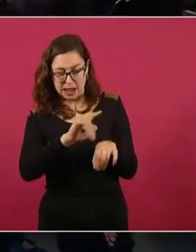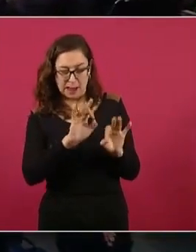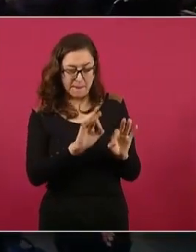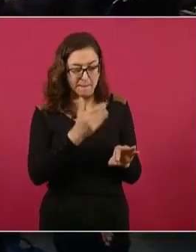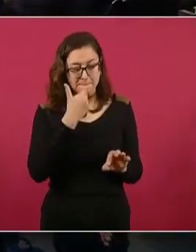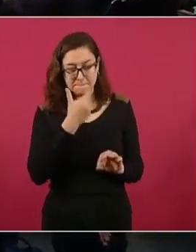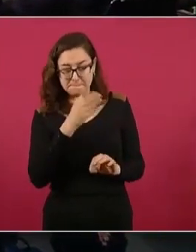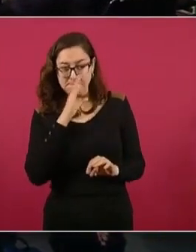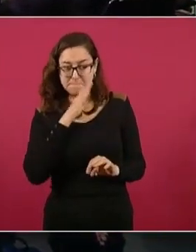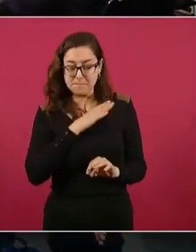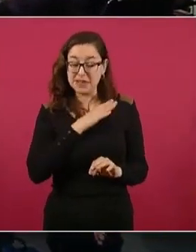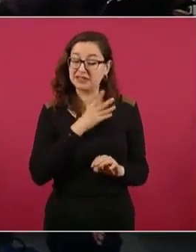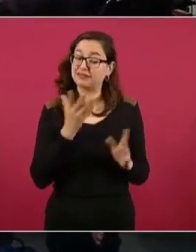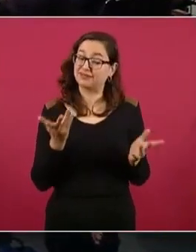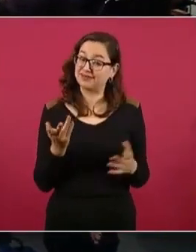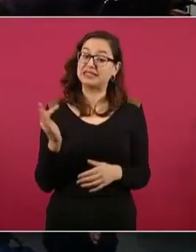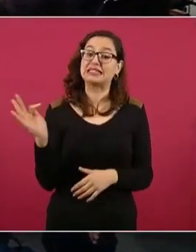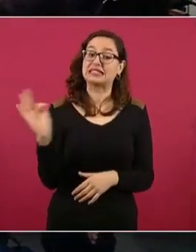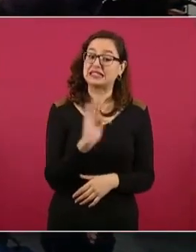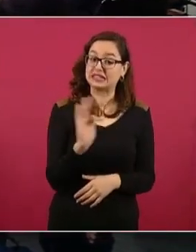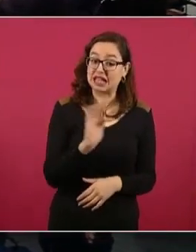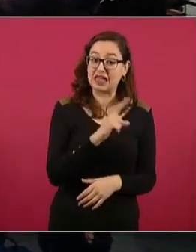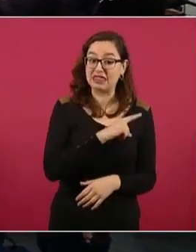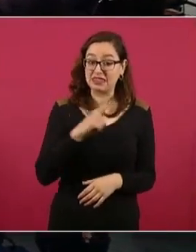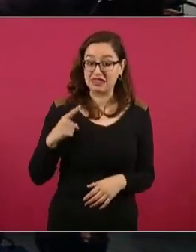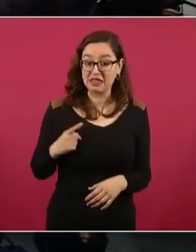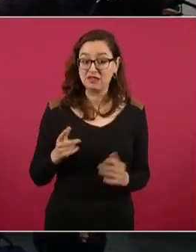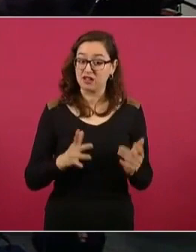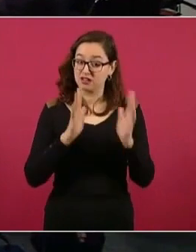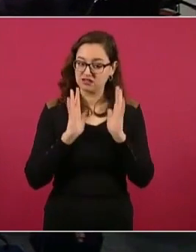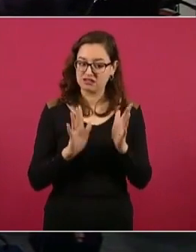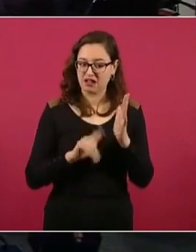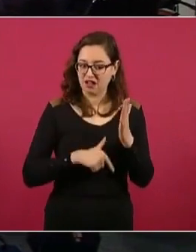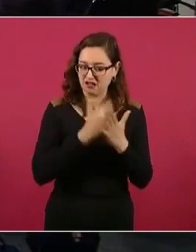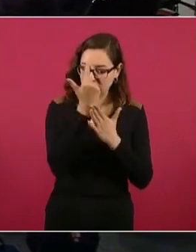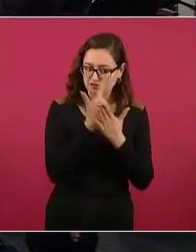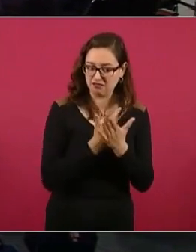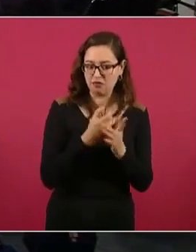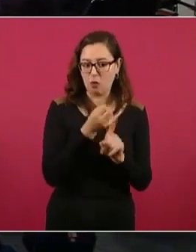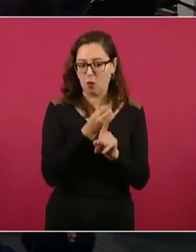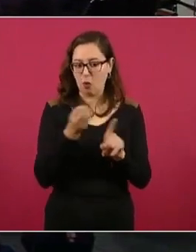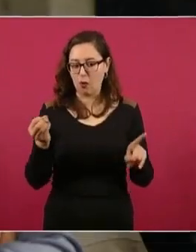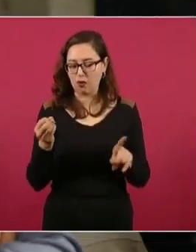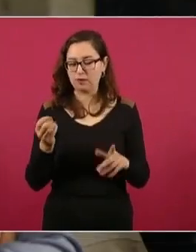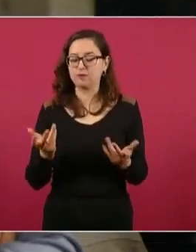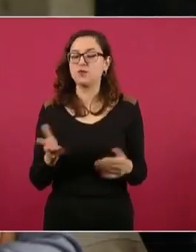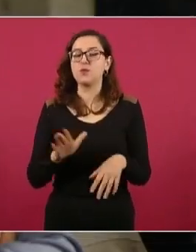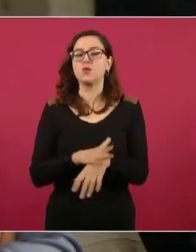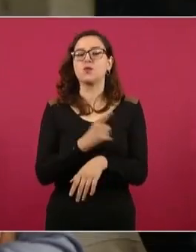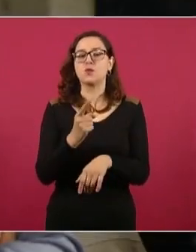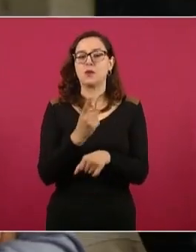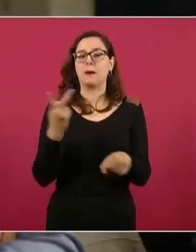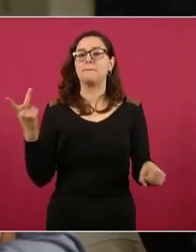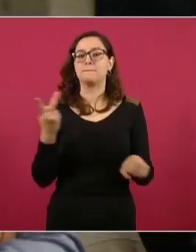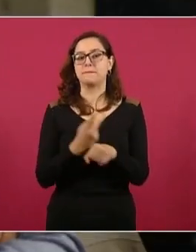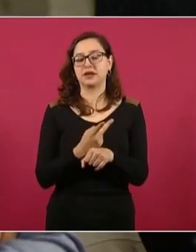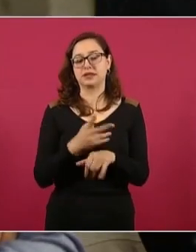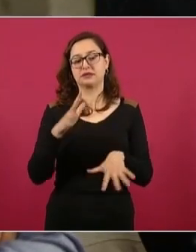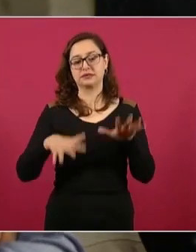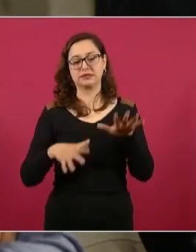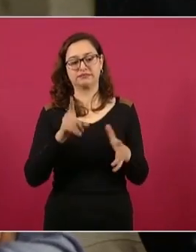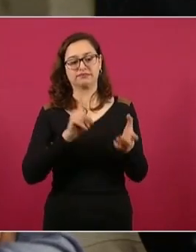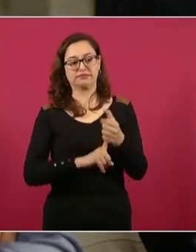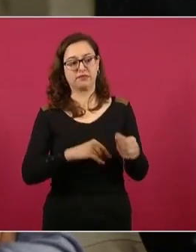regularlos, porque se conoce de primera instancia que de pronto las instalaciones con las que cuentan no son las adecuadas